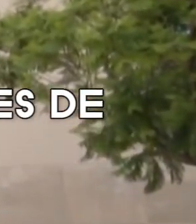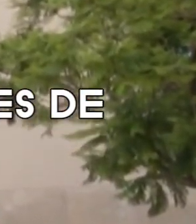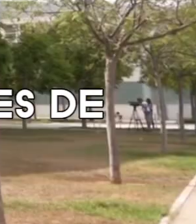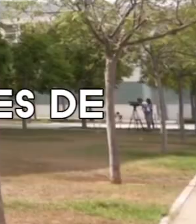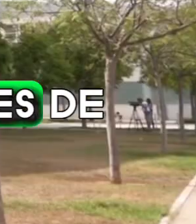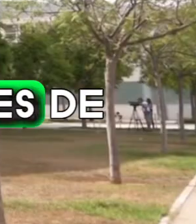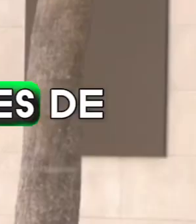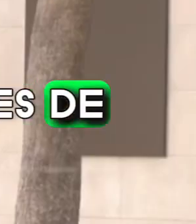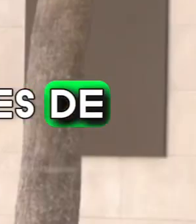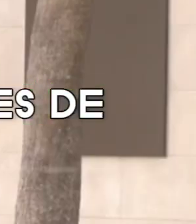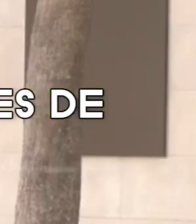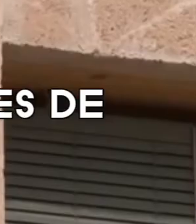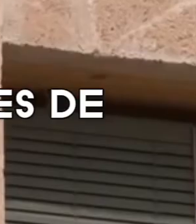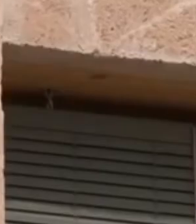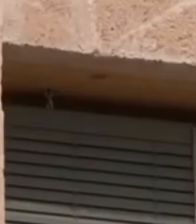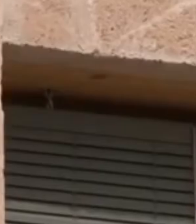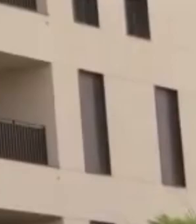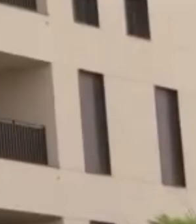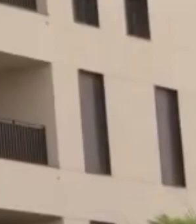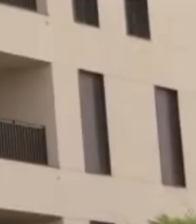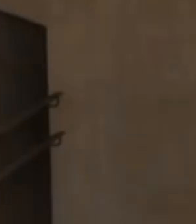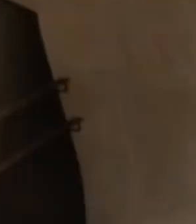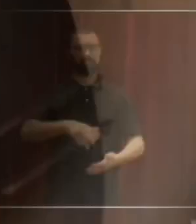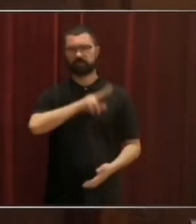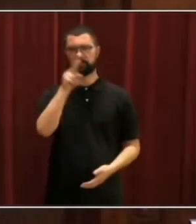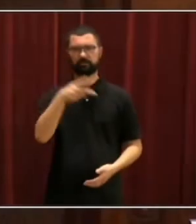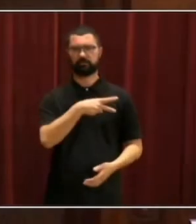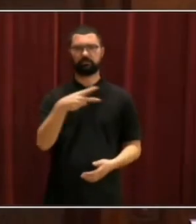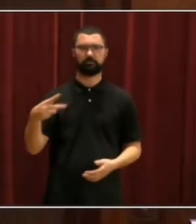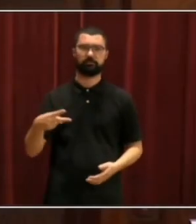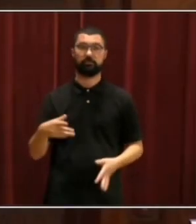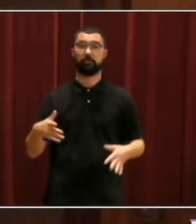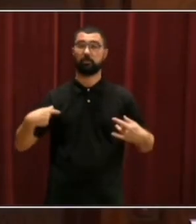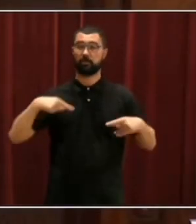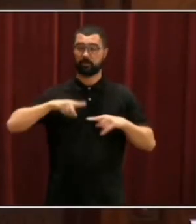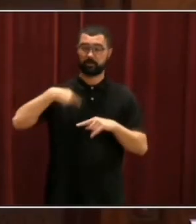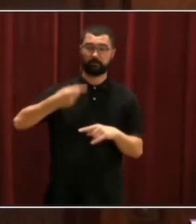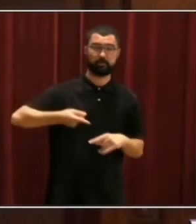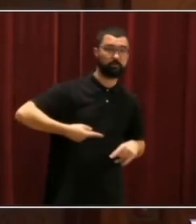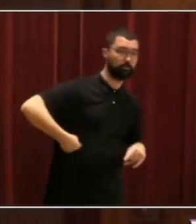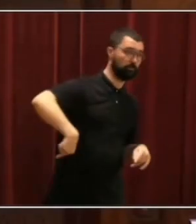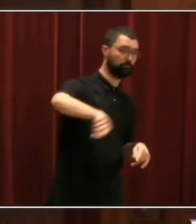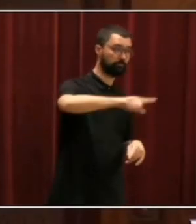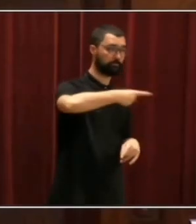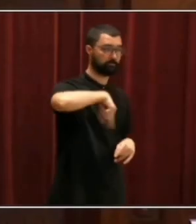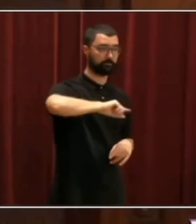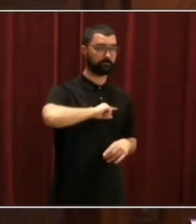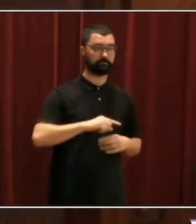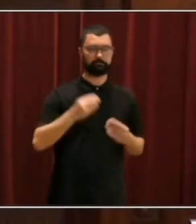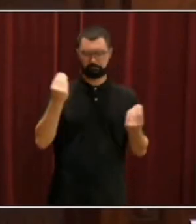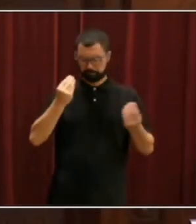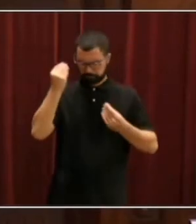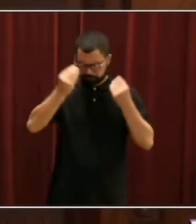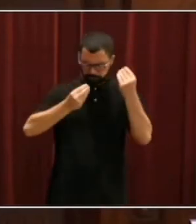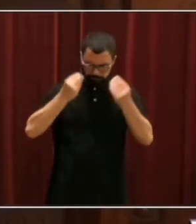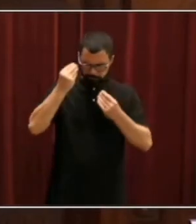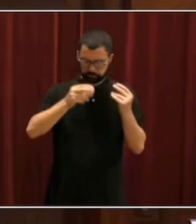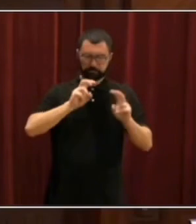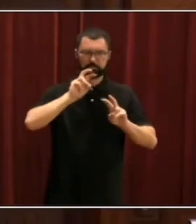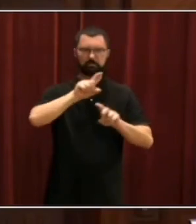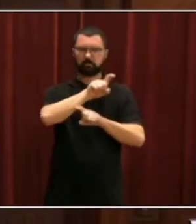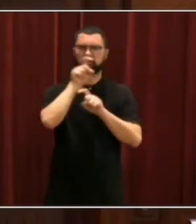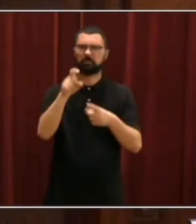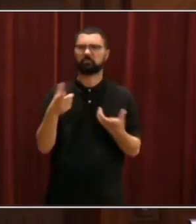25,8 millones de euros y somos nosotros quienes nos preguntamos Por qué